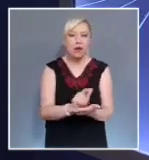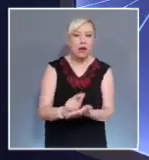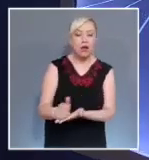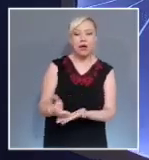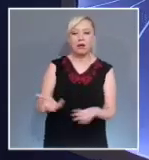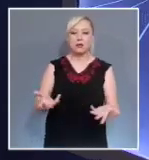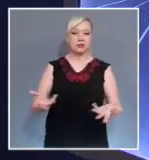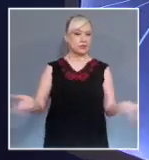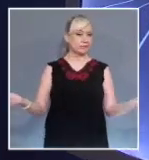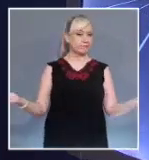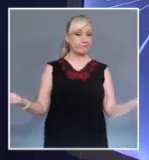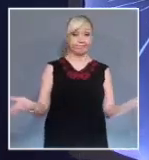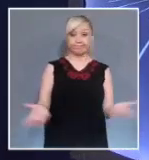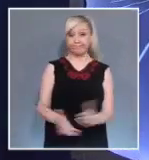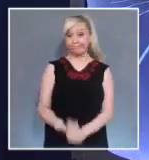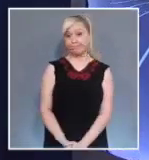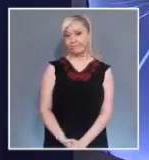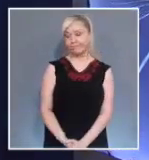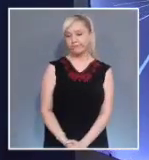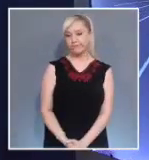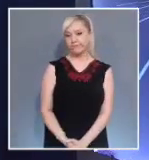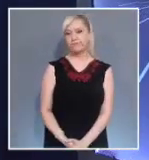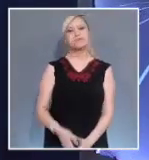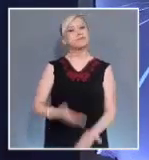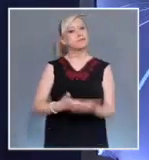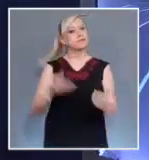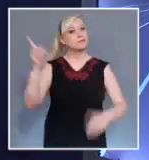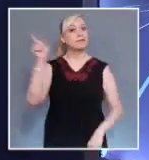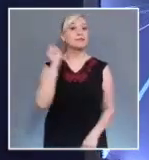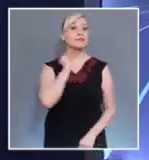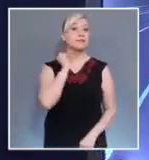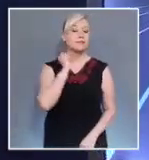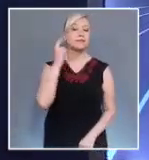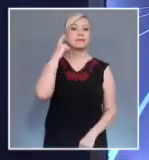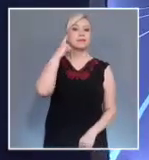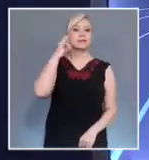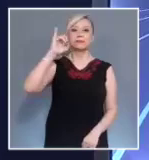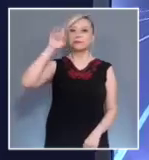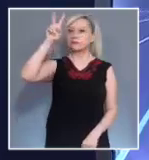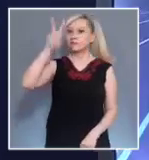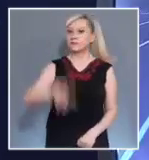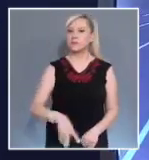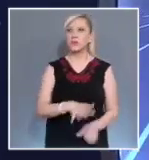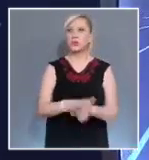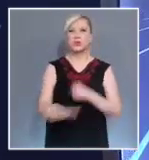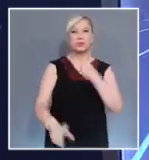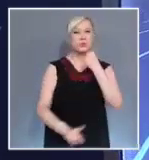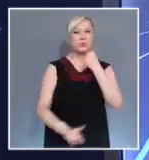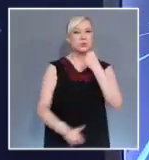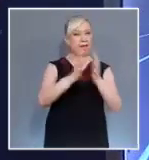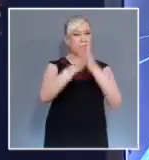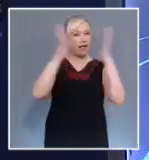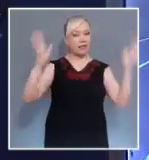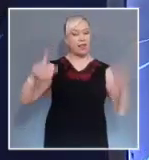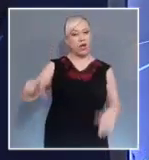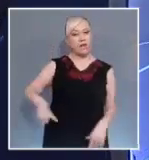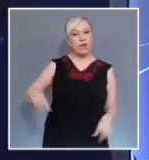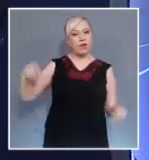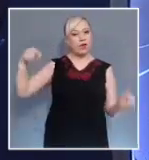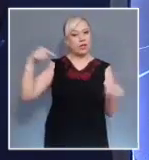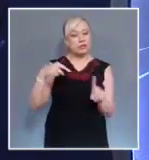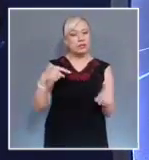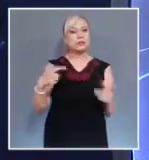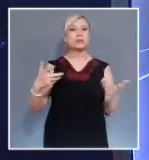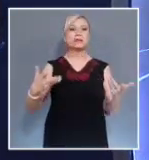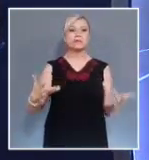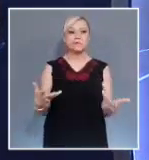precisamente sobre este tema en el senado de la república se reconoció que el principal reto que enfrenta el gobierno en este campo es justamente